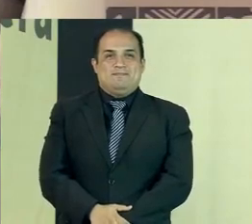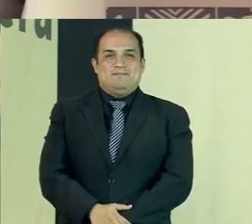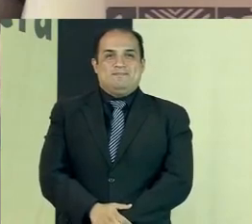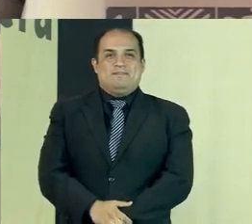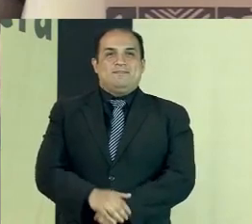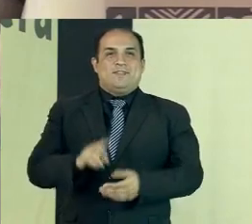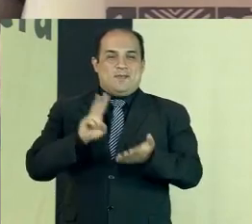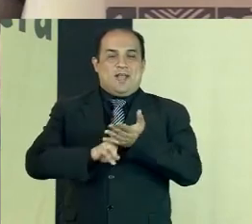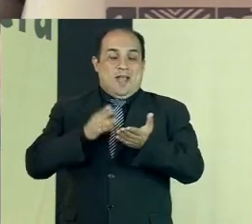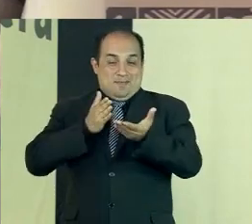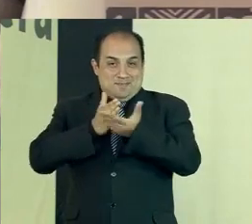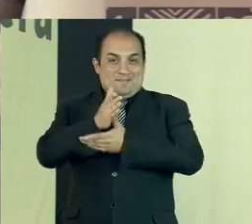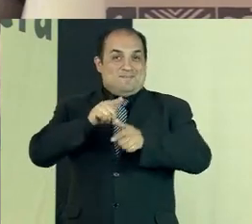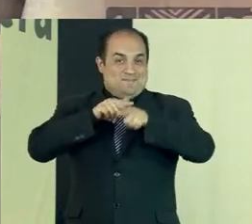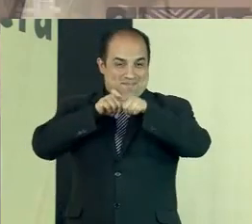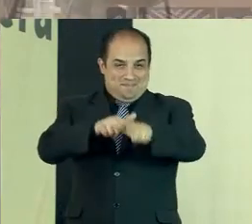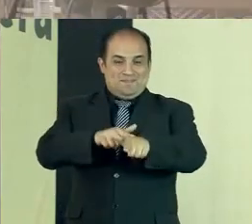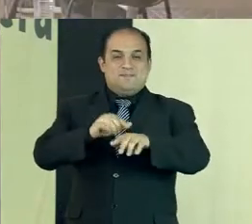avance